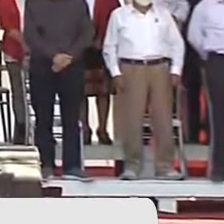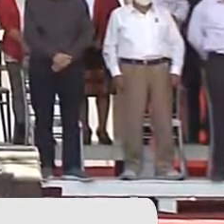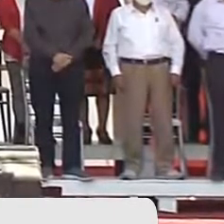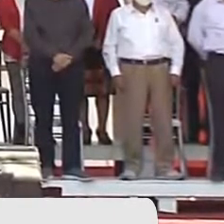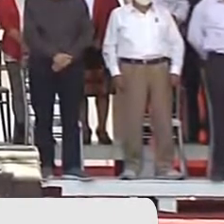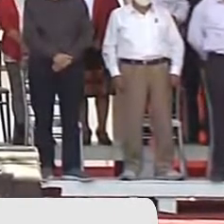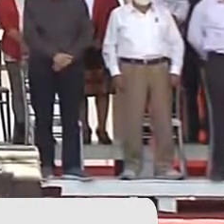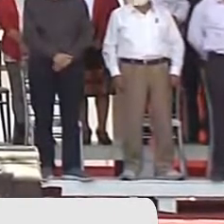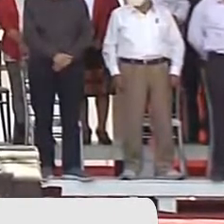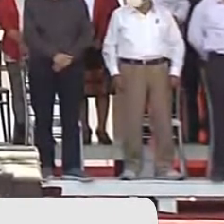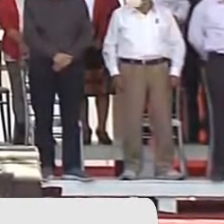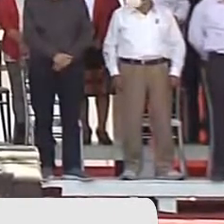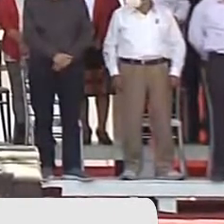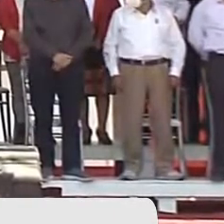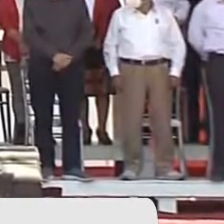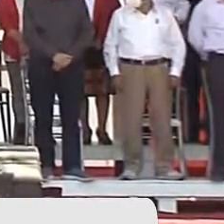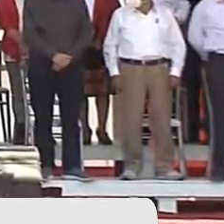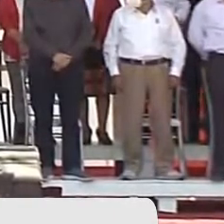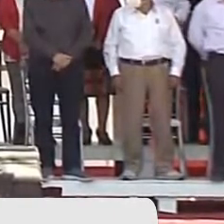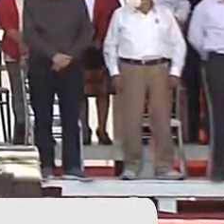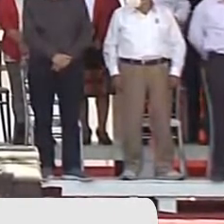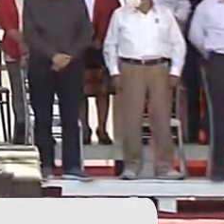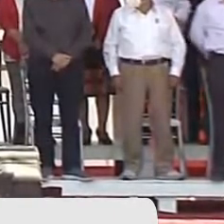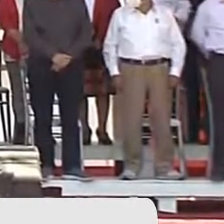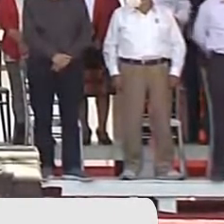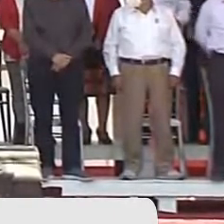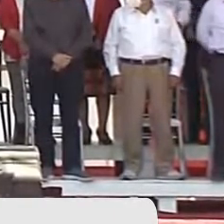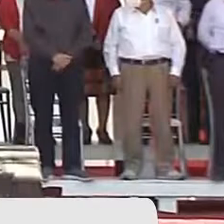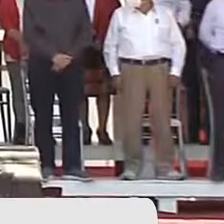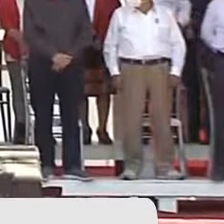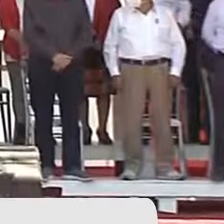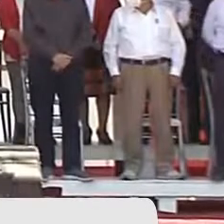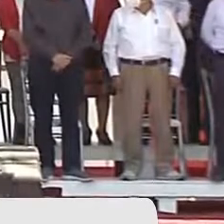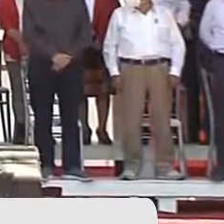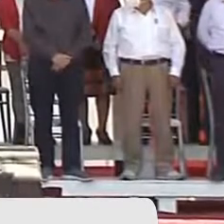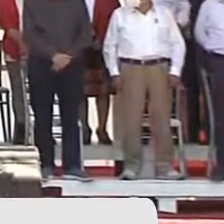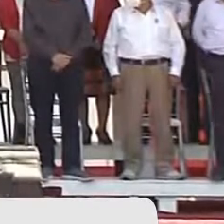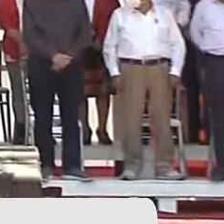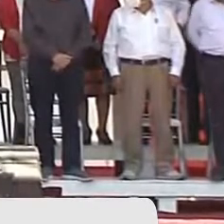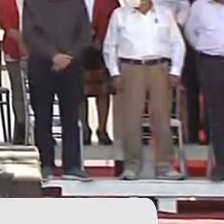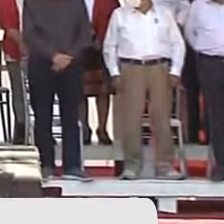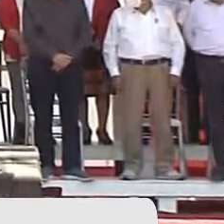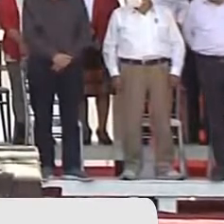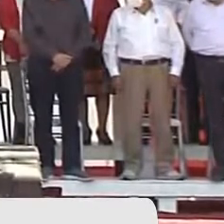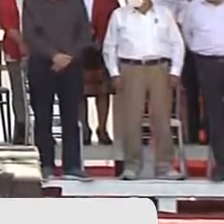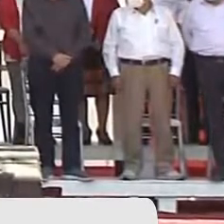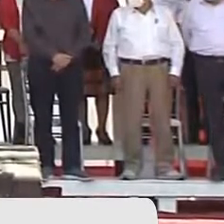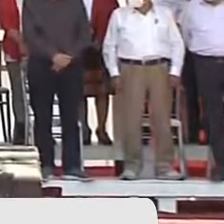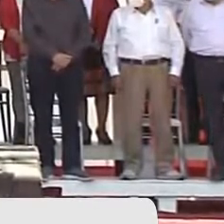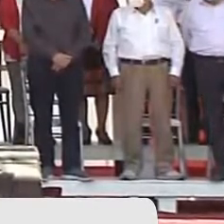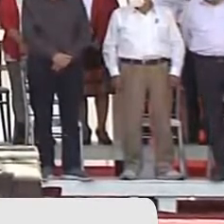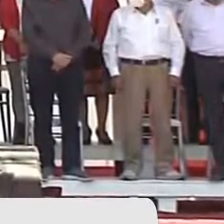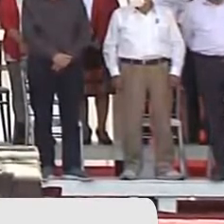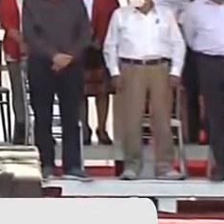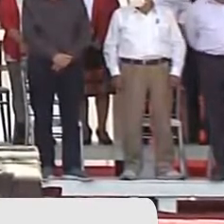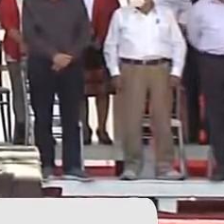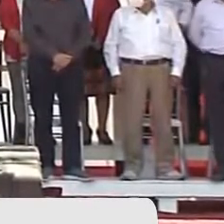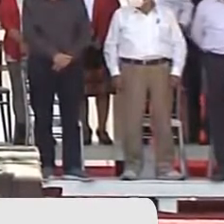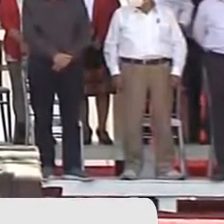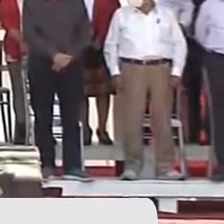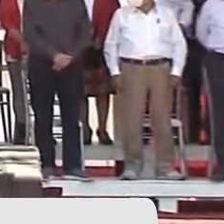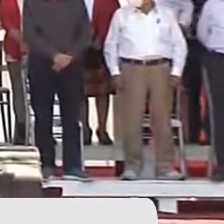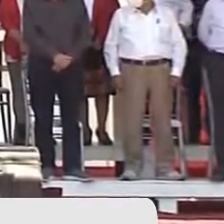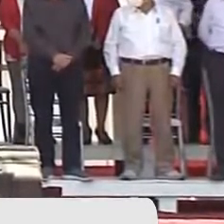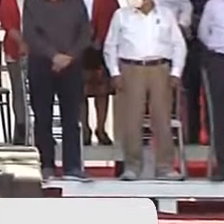los actores involucrados ejecutivo nacional legislativo gobiernos regionales y gobiernos